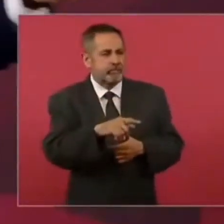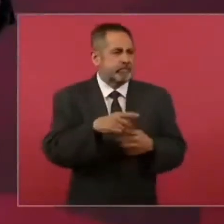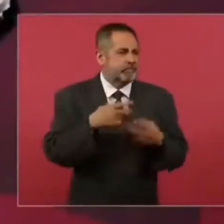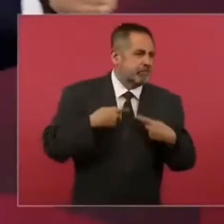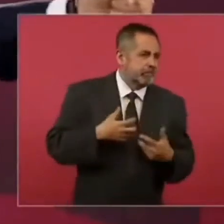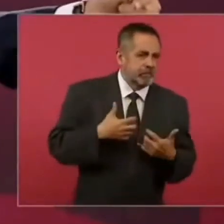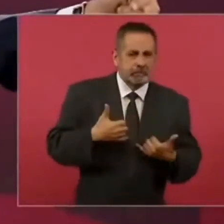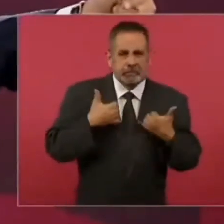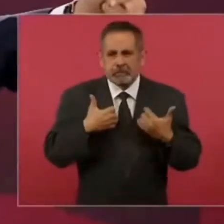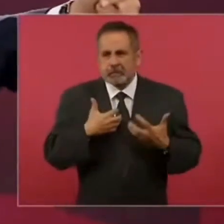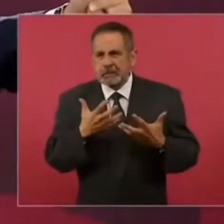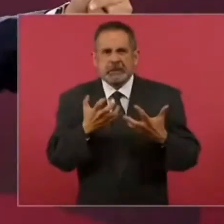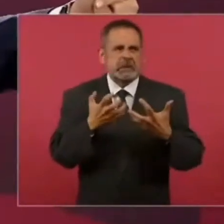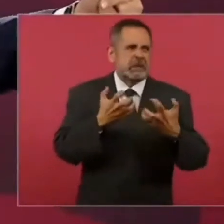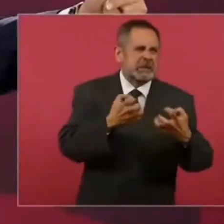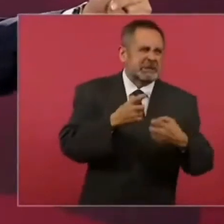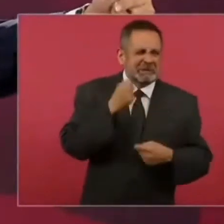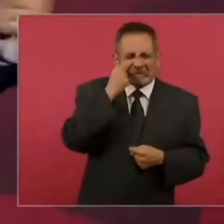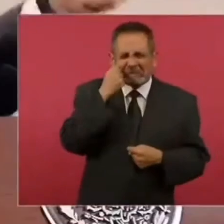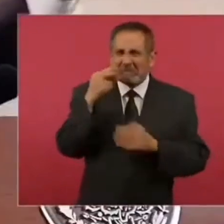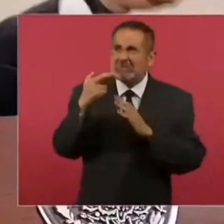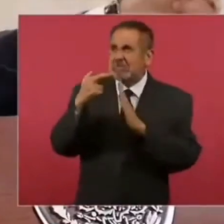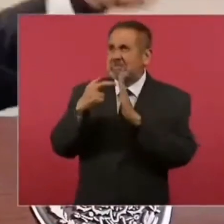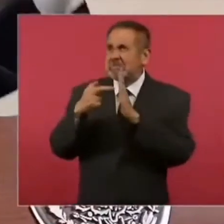ambicioso, sin principios,